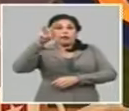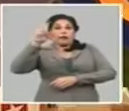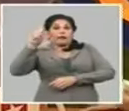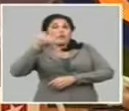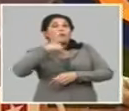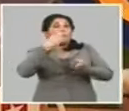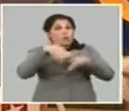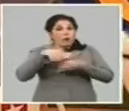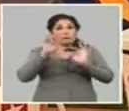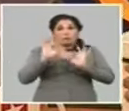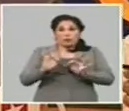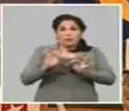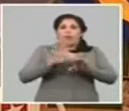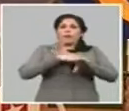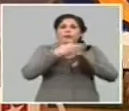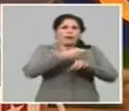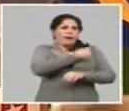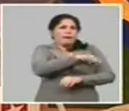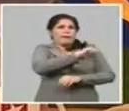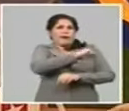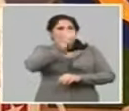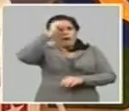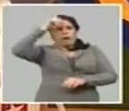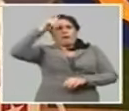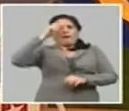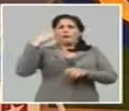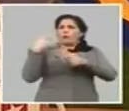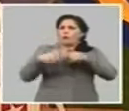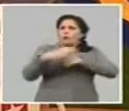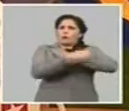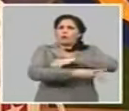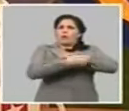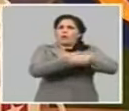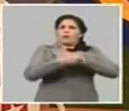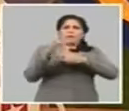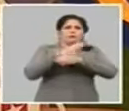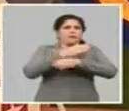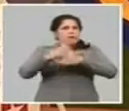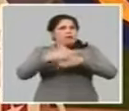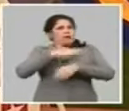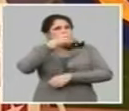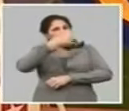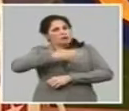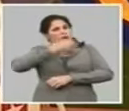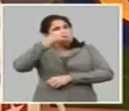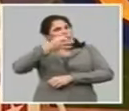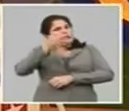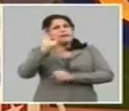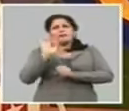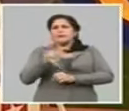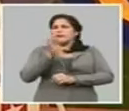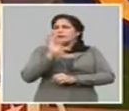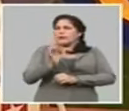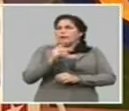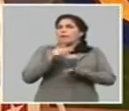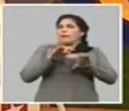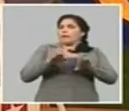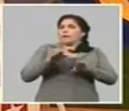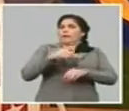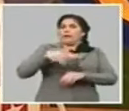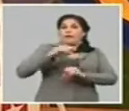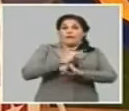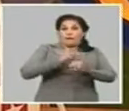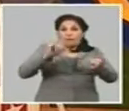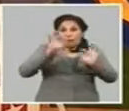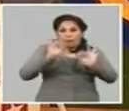le sigue españa le sigue alemania y a estos grupos de países en los que he comentado y siempre nos referimos a esto para que todos